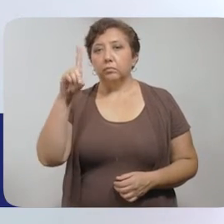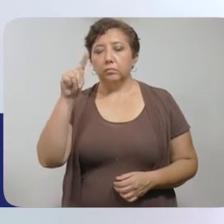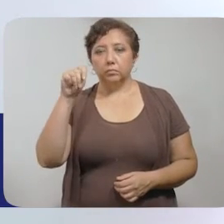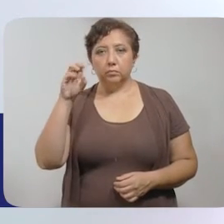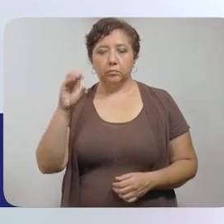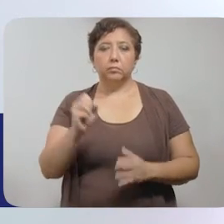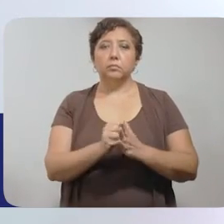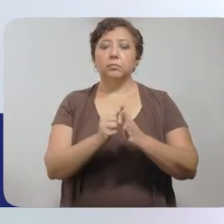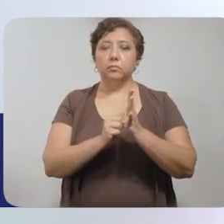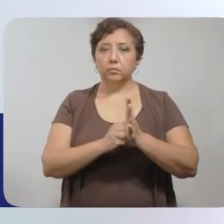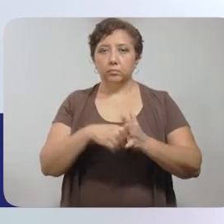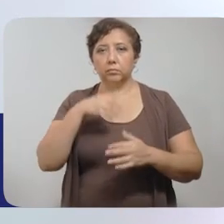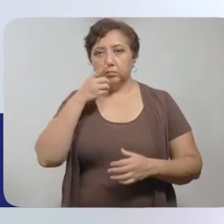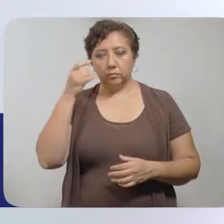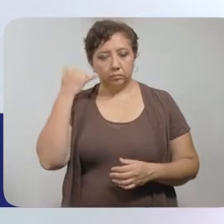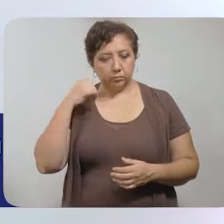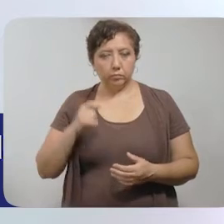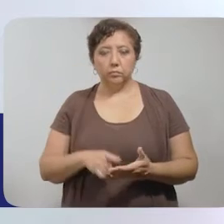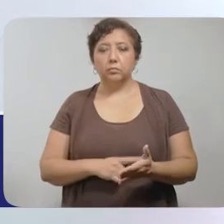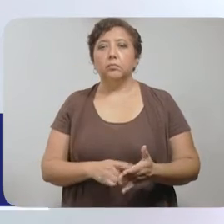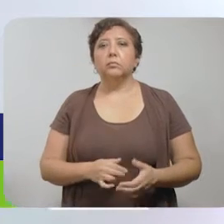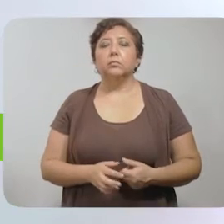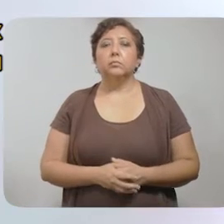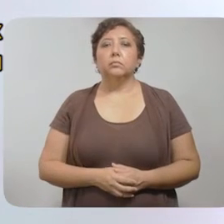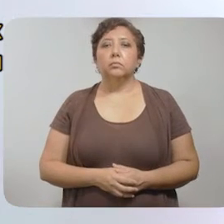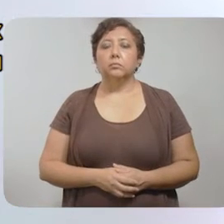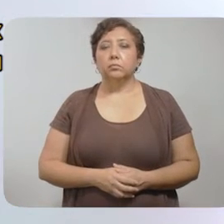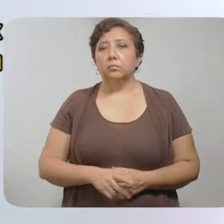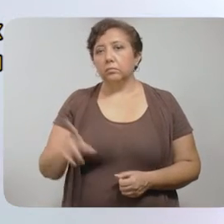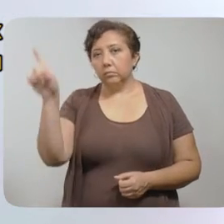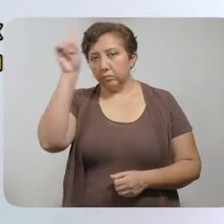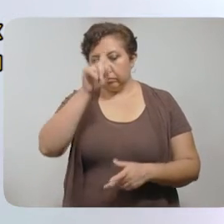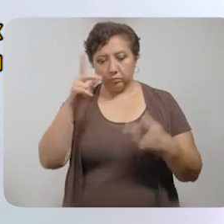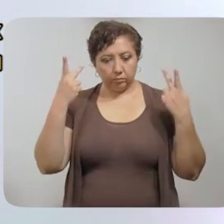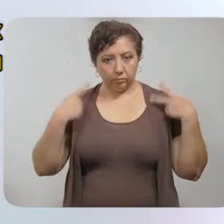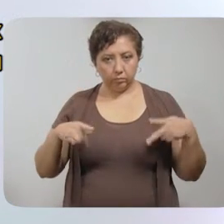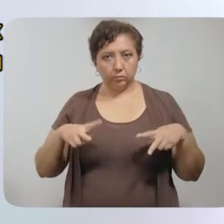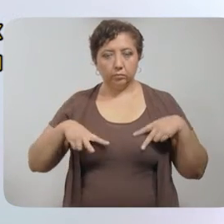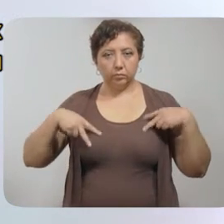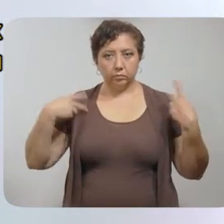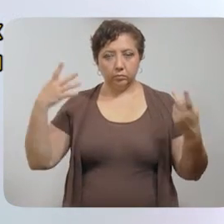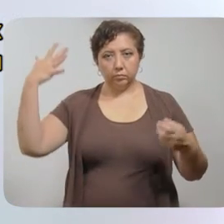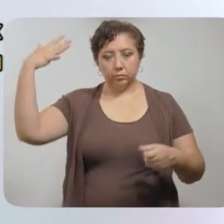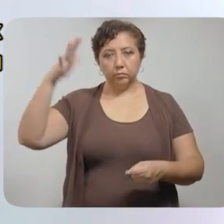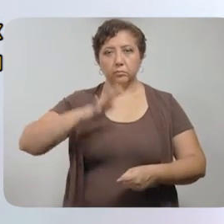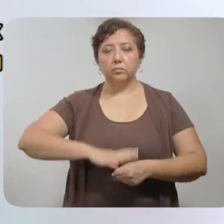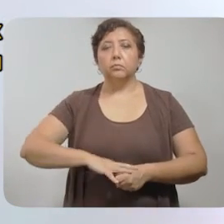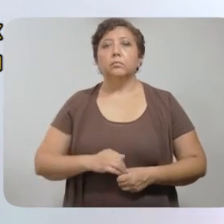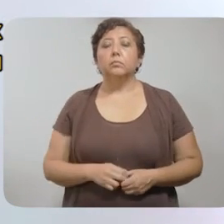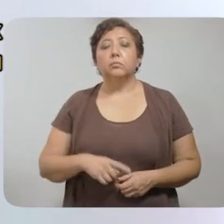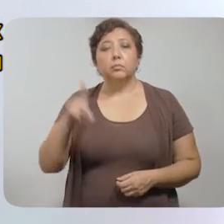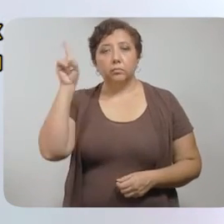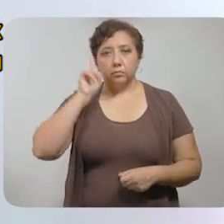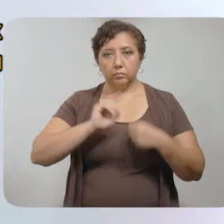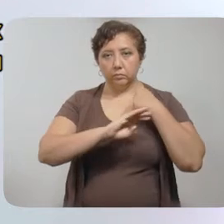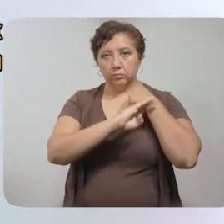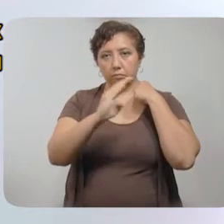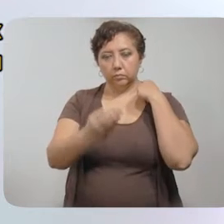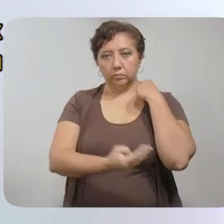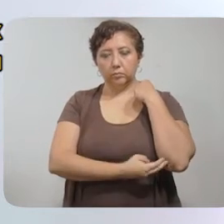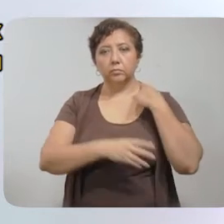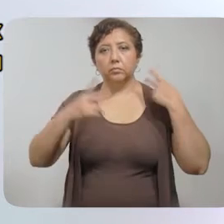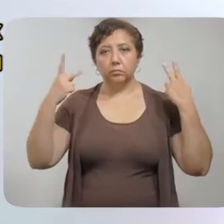Meditoc para los sistemas Android y Apple. Recomendamos a la población vulnerable como adultos mayores, mujeres